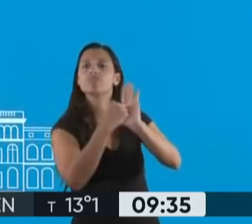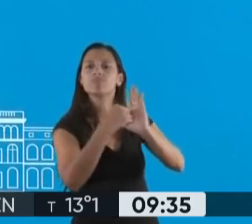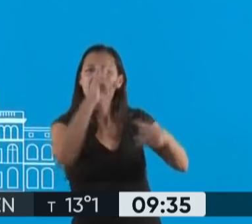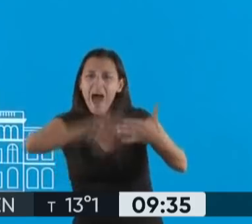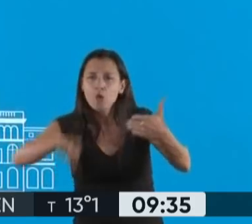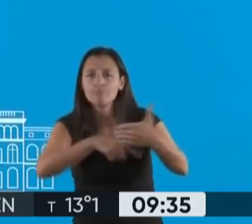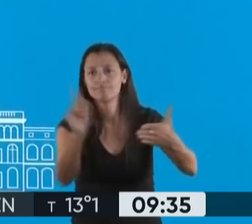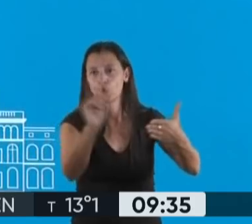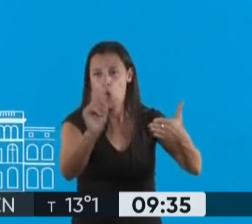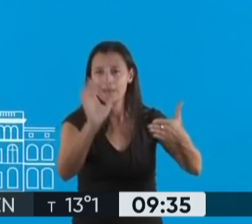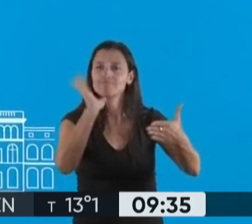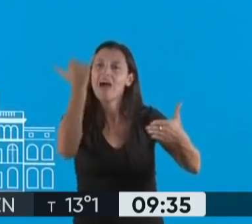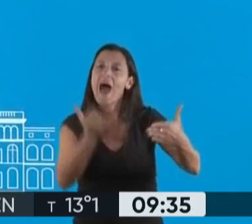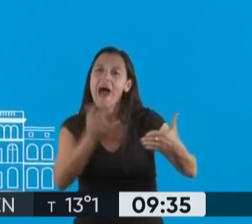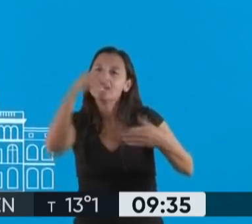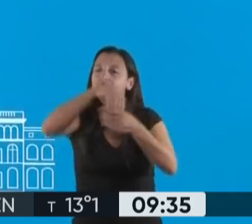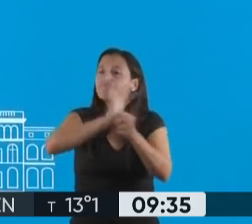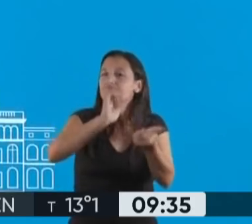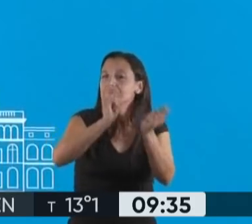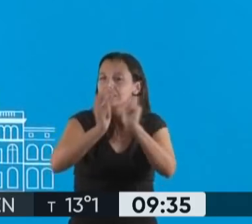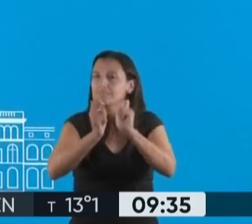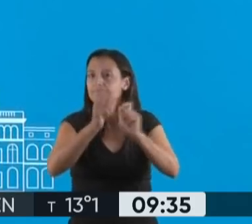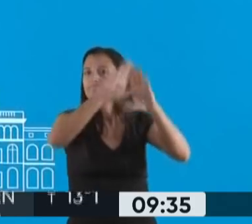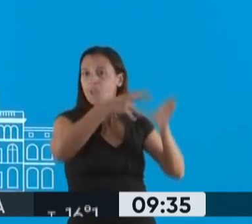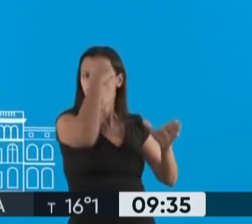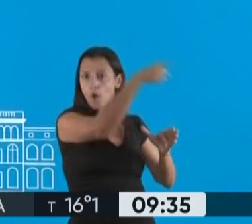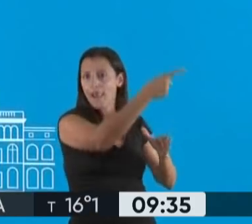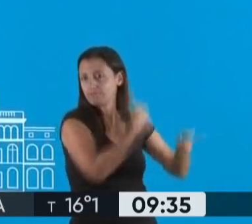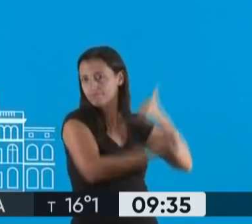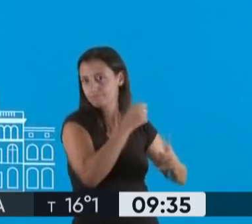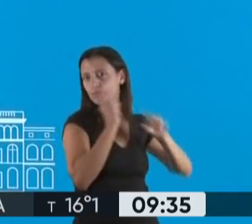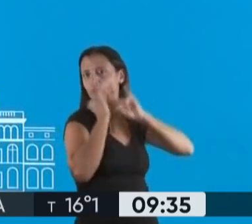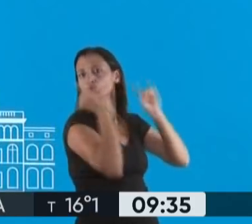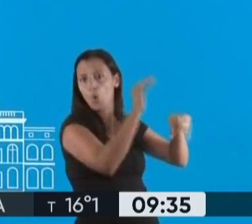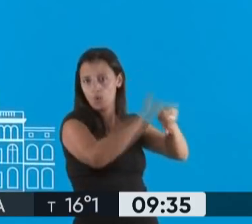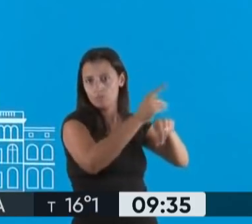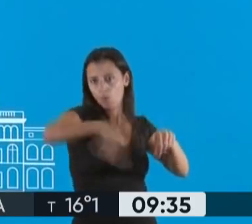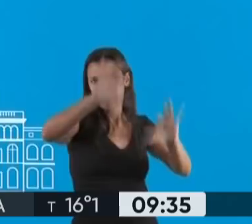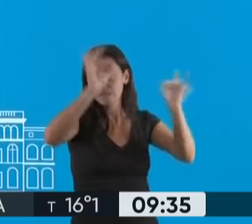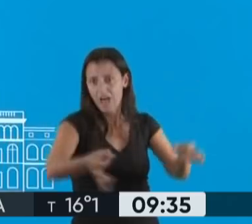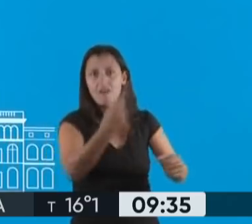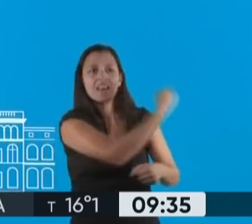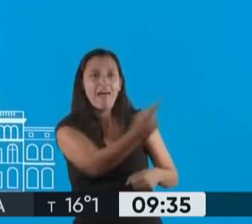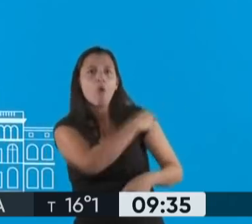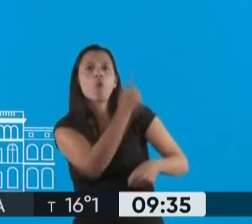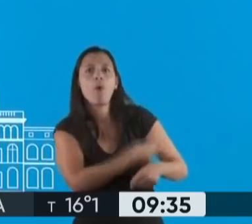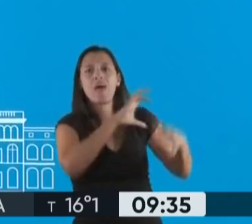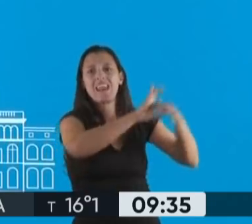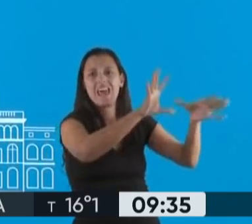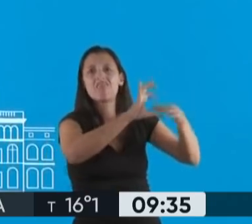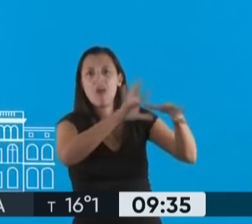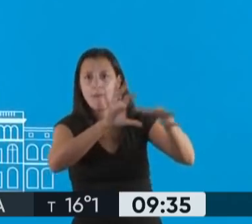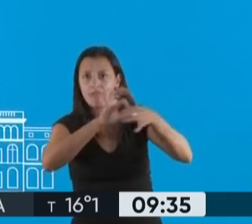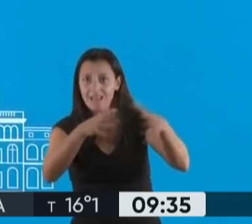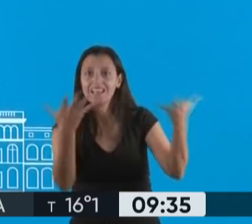entiendo que nos trasladan desde el Parlamento, porque todas estas son decisiones parlamentarias, y ustedes saben que los poderes son independientes, con lo cual estas son decisiones